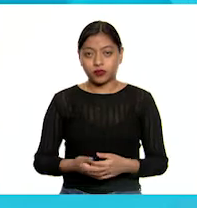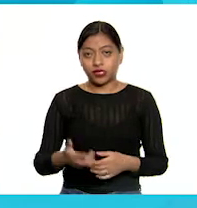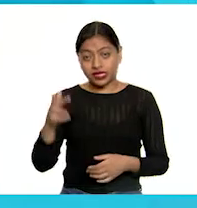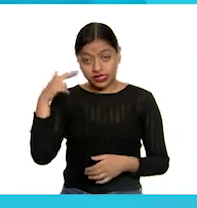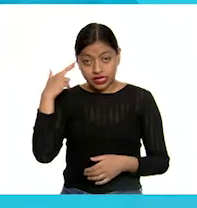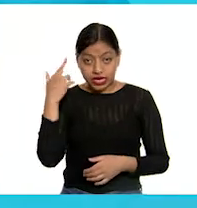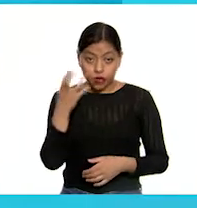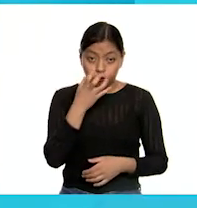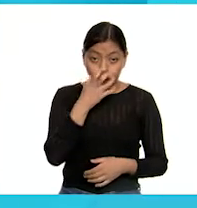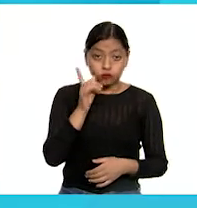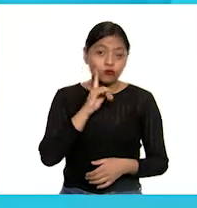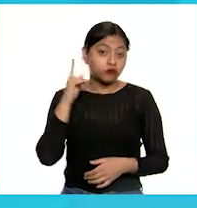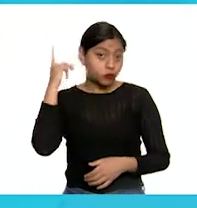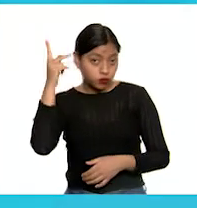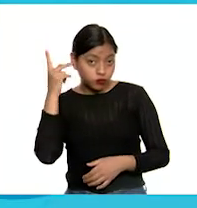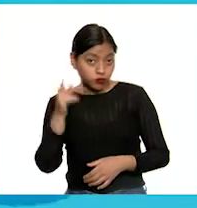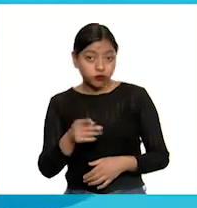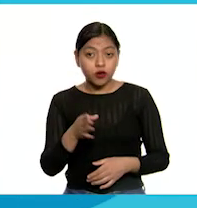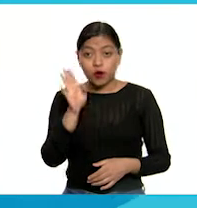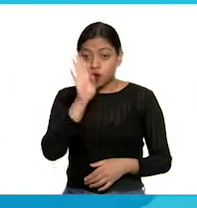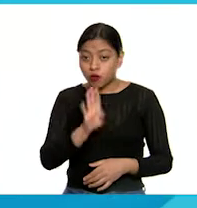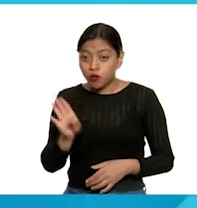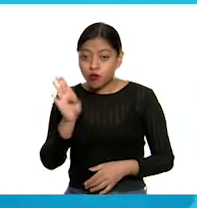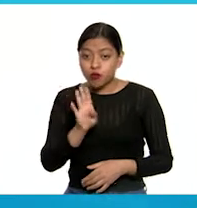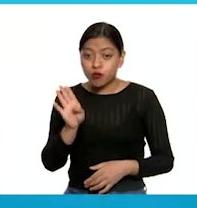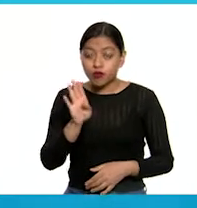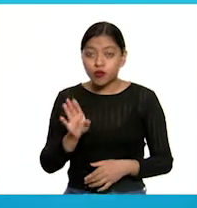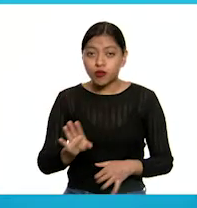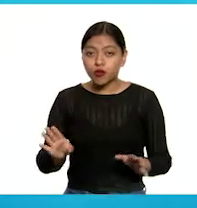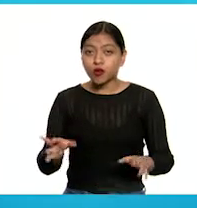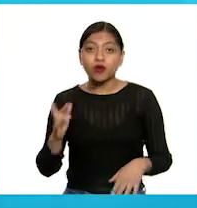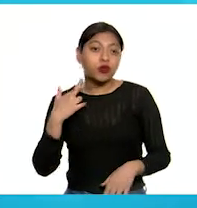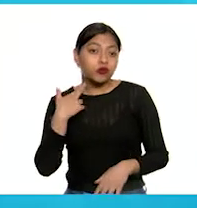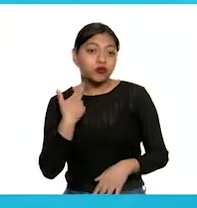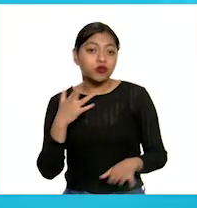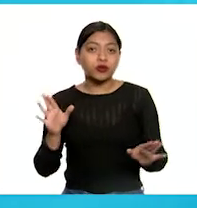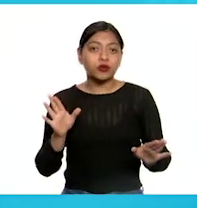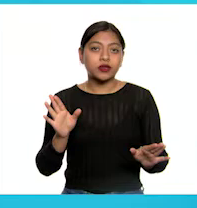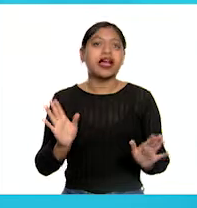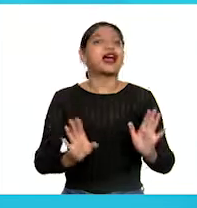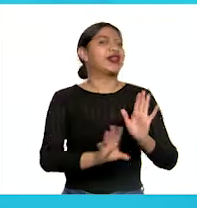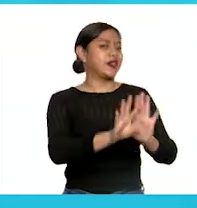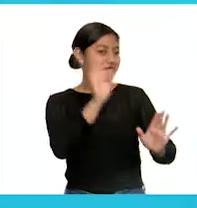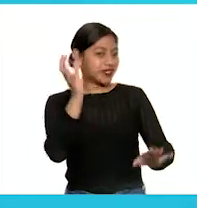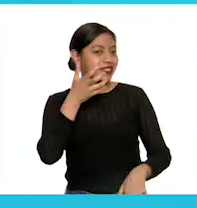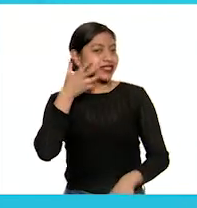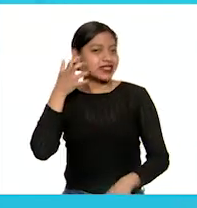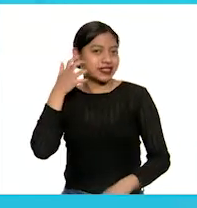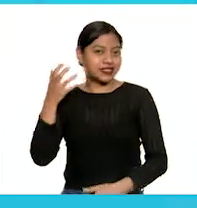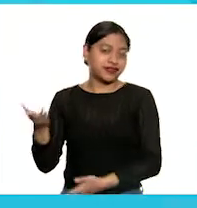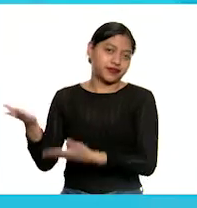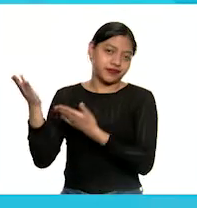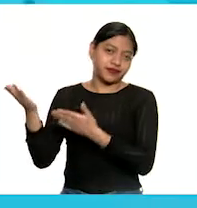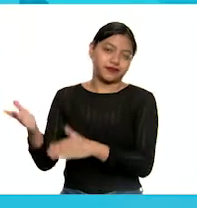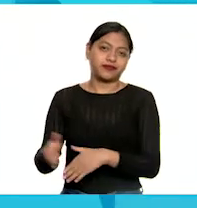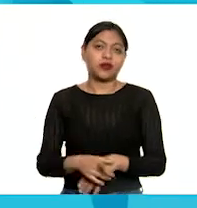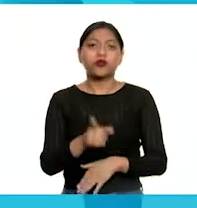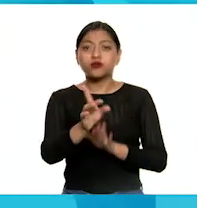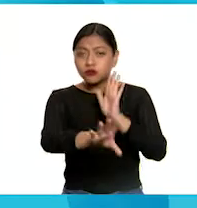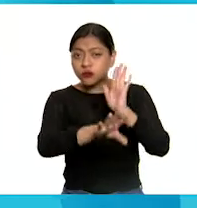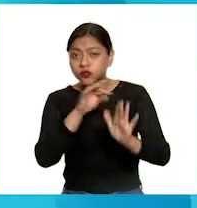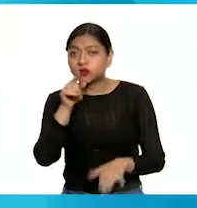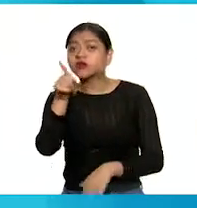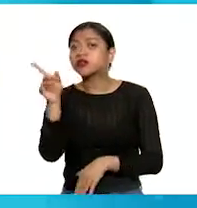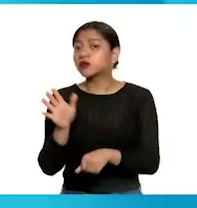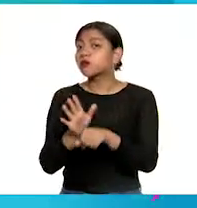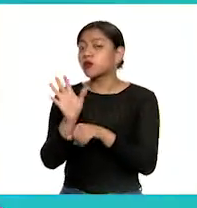oso, princesa, dragón, bruja y robot. Pero Pili eligió un gato. Ustedes vayan eligiendo